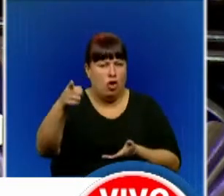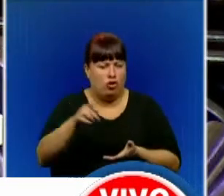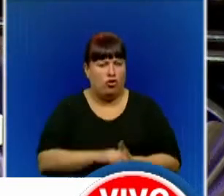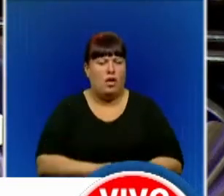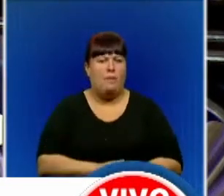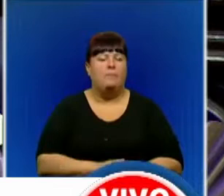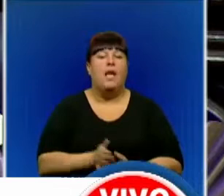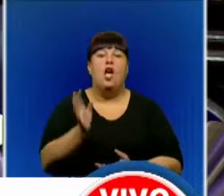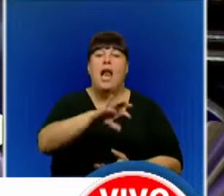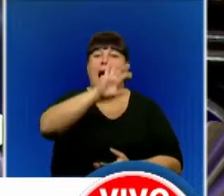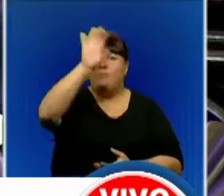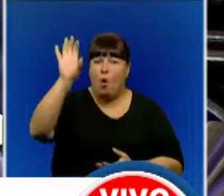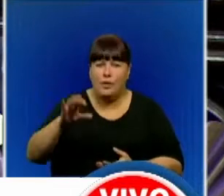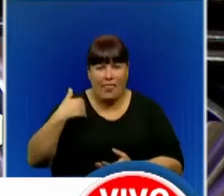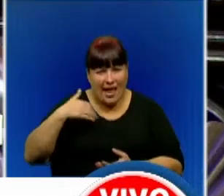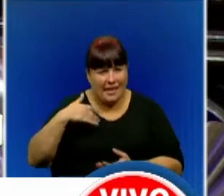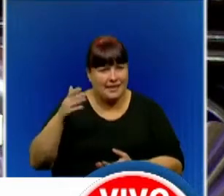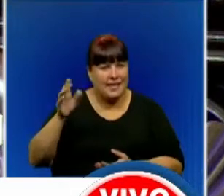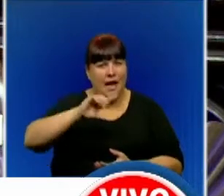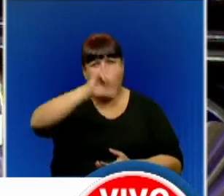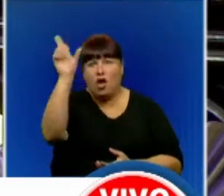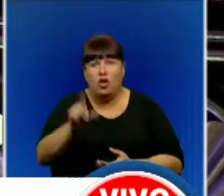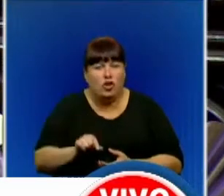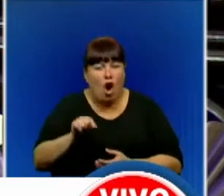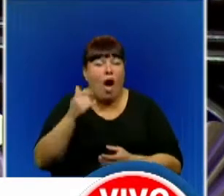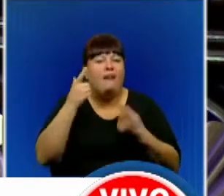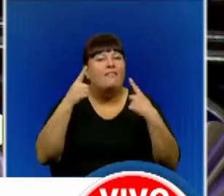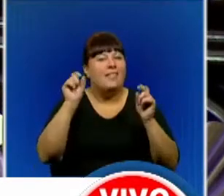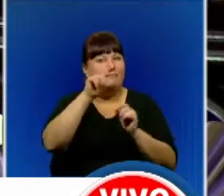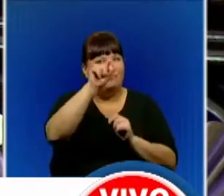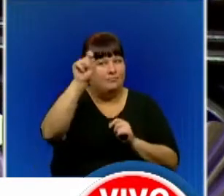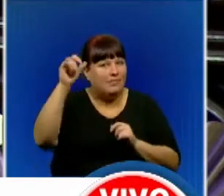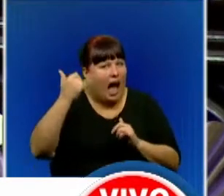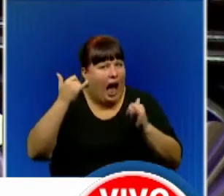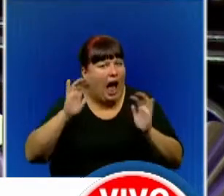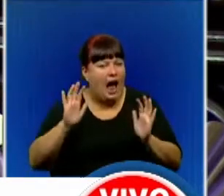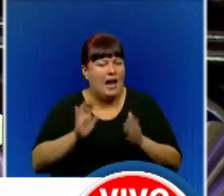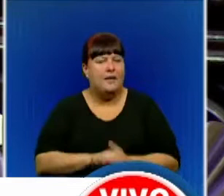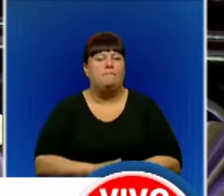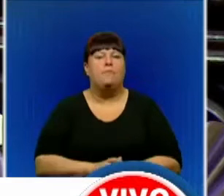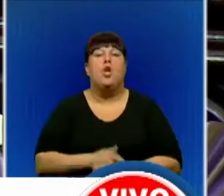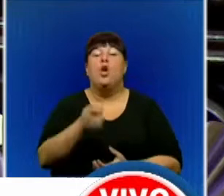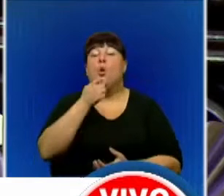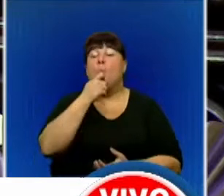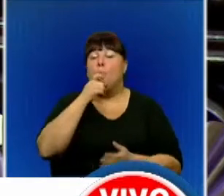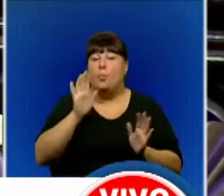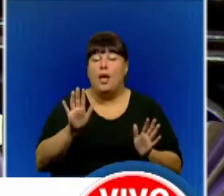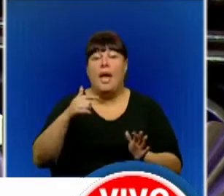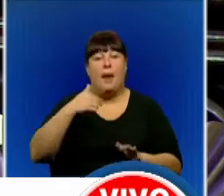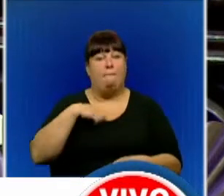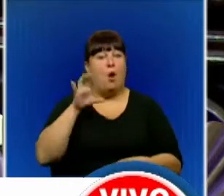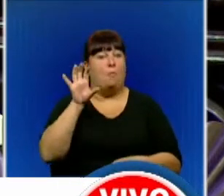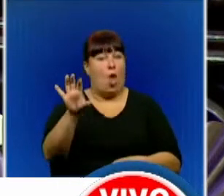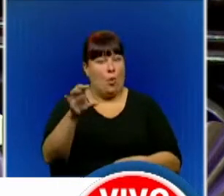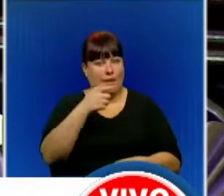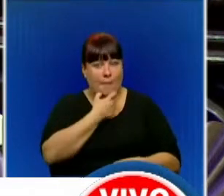Y todas las provincias argentinas tienen una particularidad. En el caso de mi